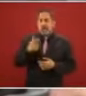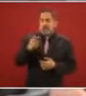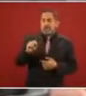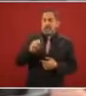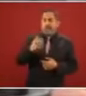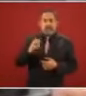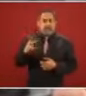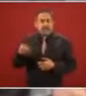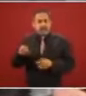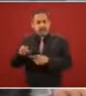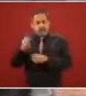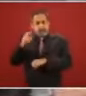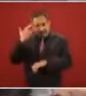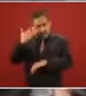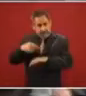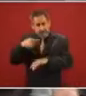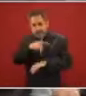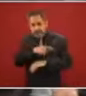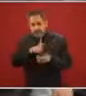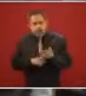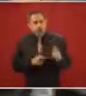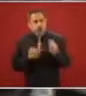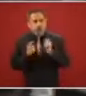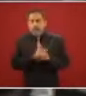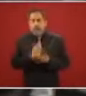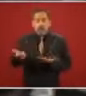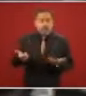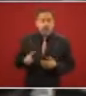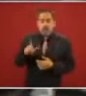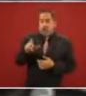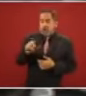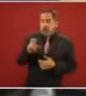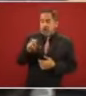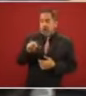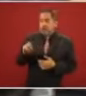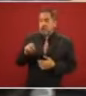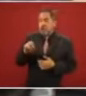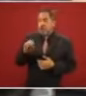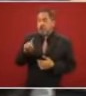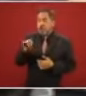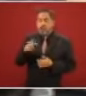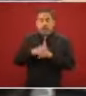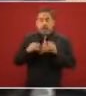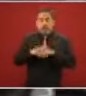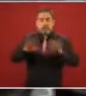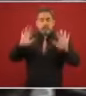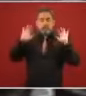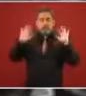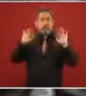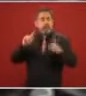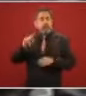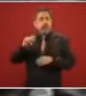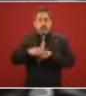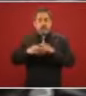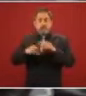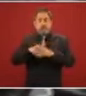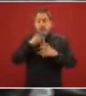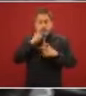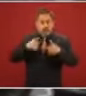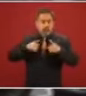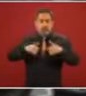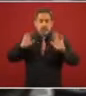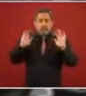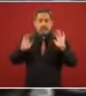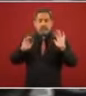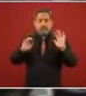sepa sobre si hizo ese cobro o no, porque Lorenzo Córdoba se lavó las manos en un programa de televisivo diciendo que